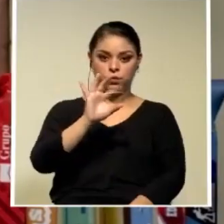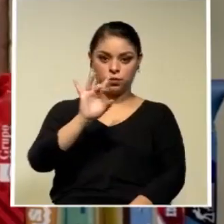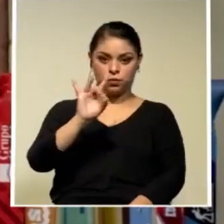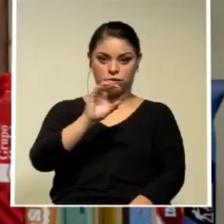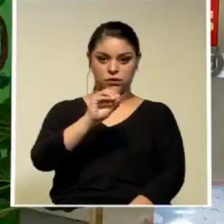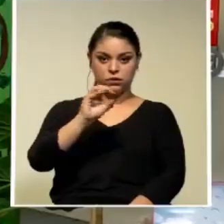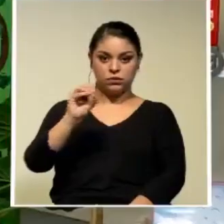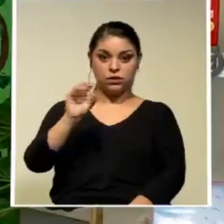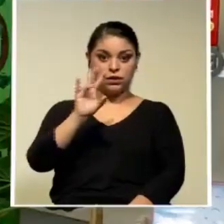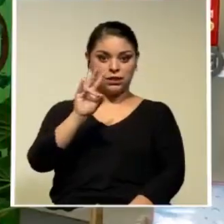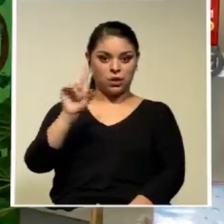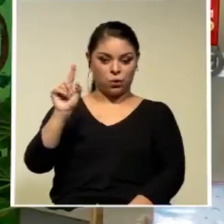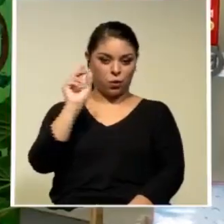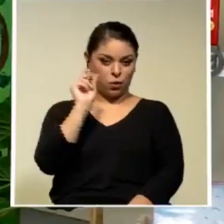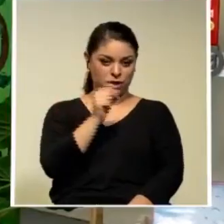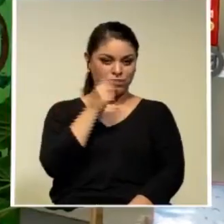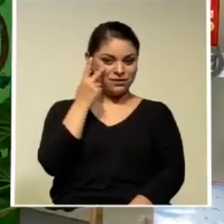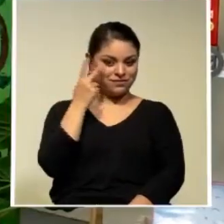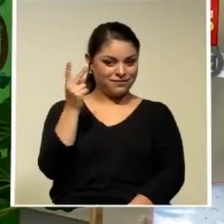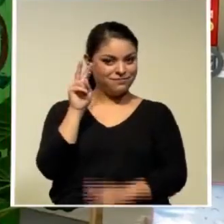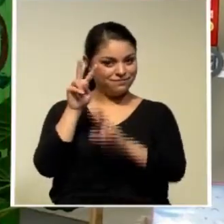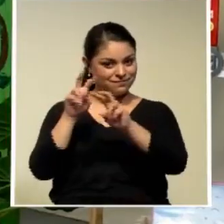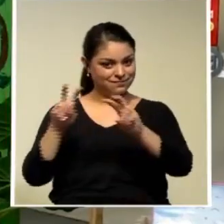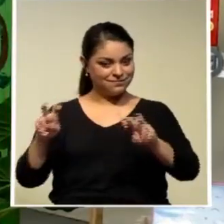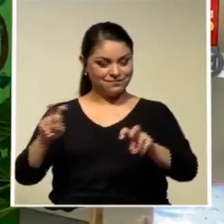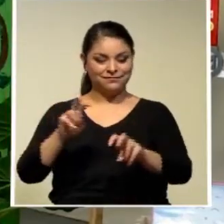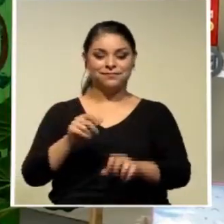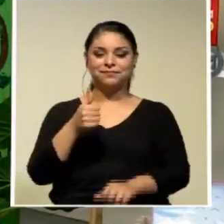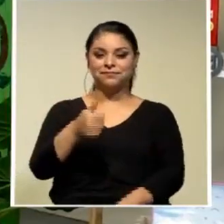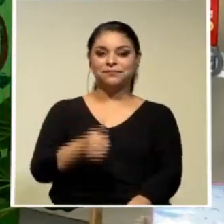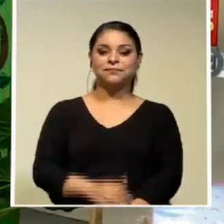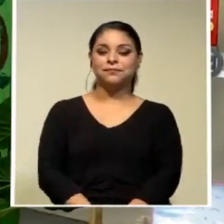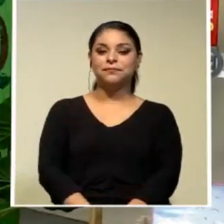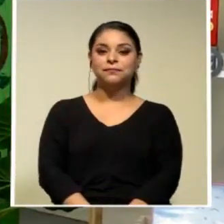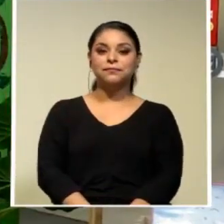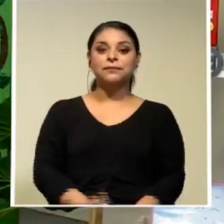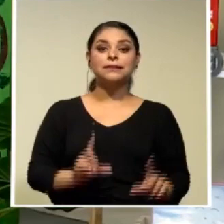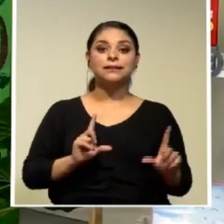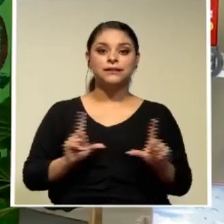8398-0071. Ya casi reviso. Excelente, excelente, niña Eugenia. Entonces, ¿lista? Lista.